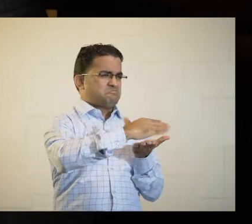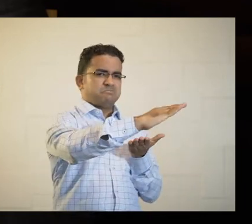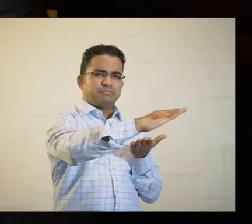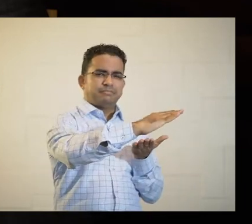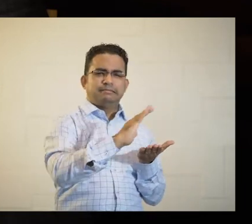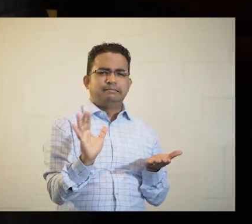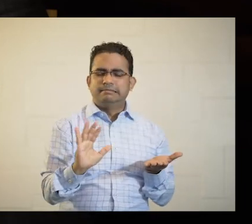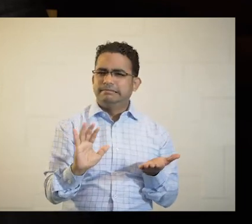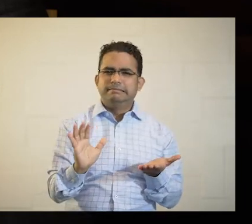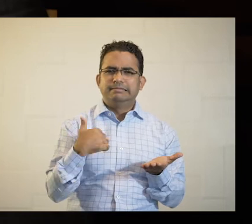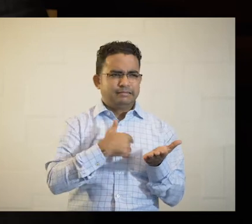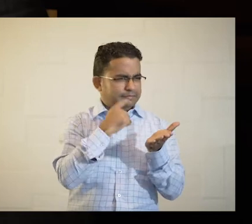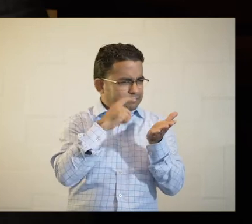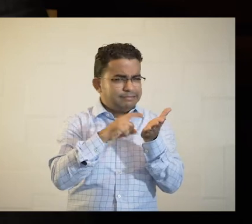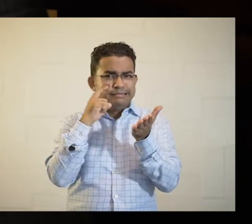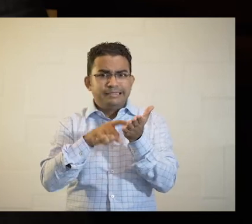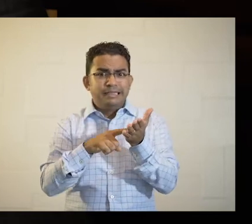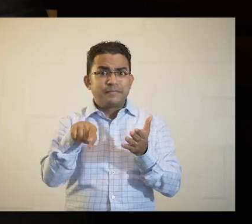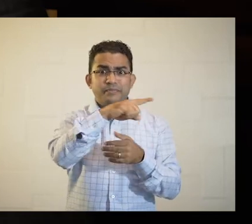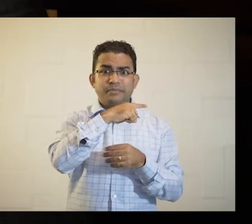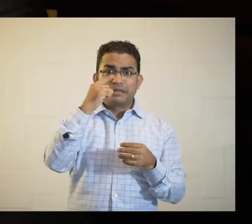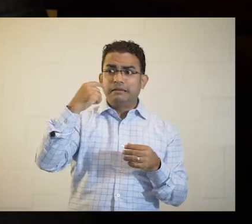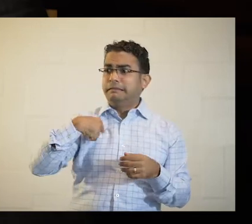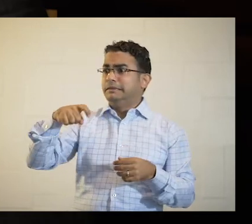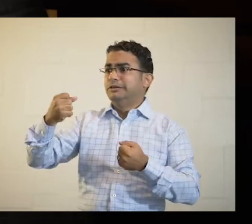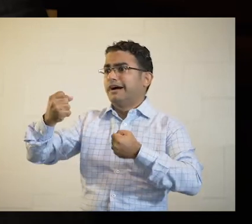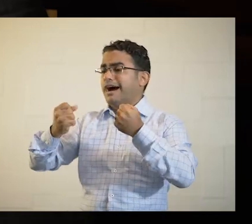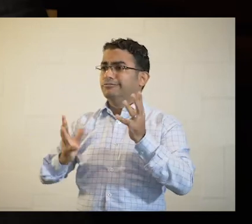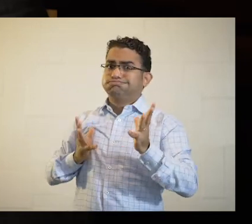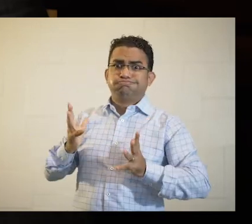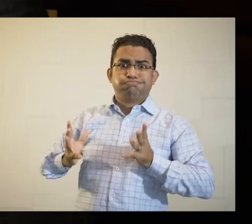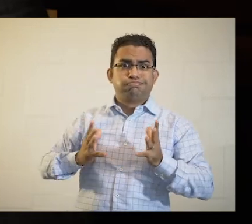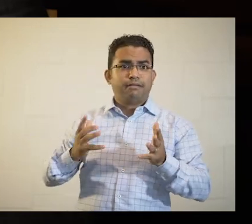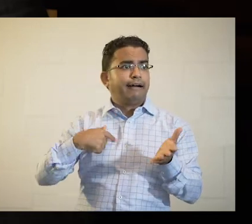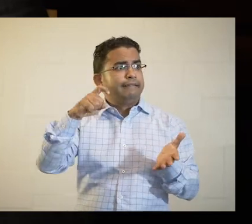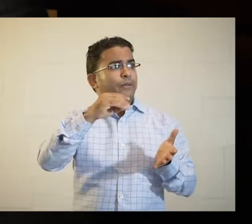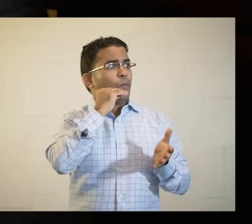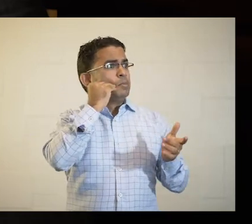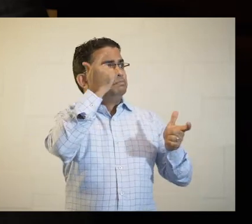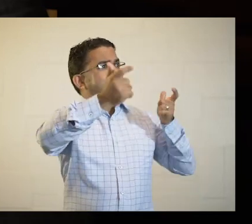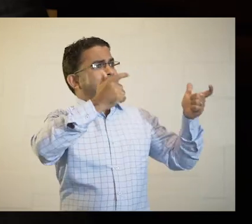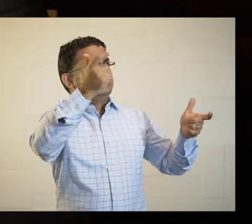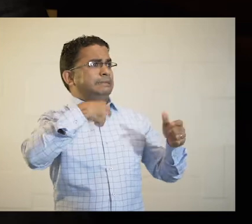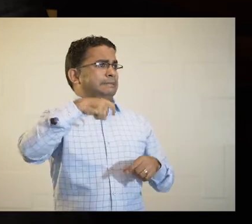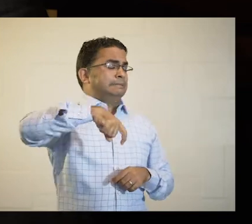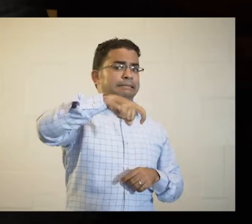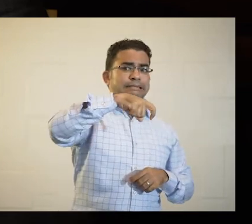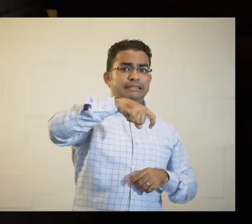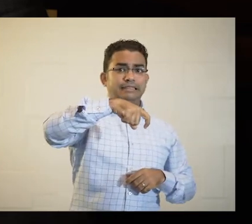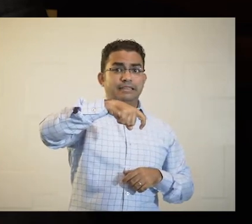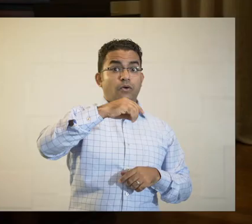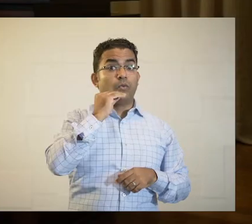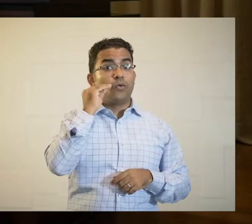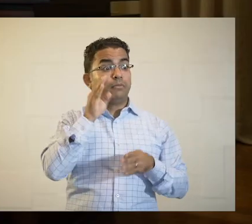que se preocupa porque le falta un carro más grande, una casa más grande, dado que su vecino lo